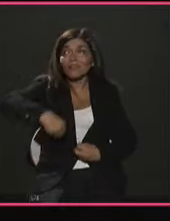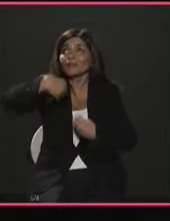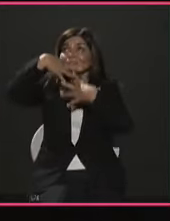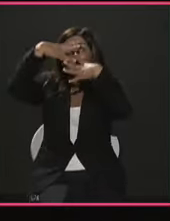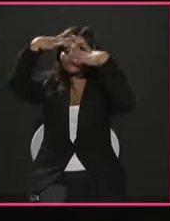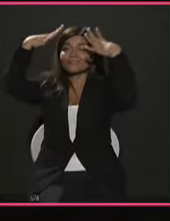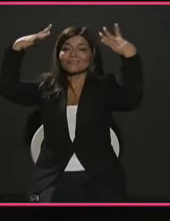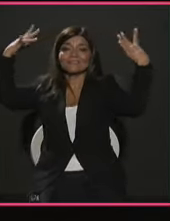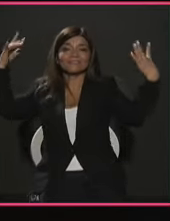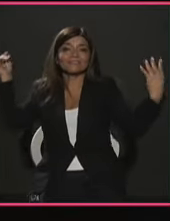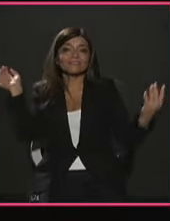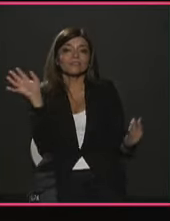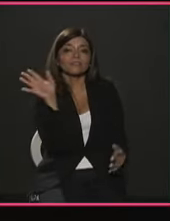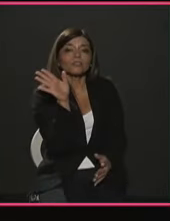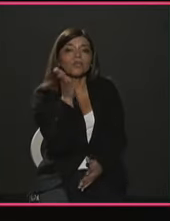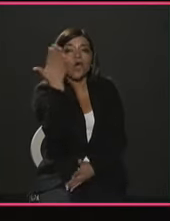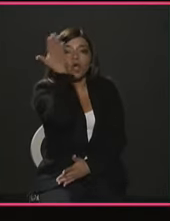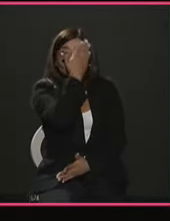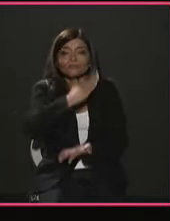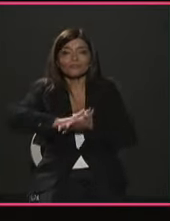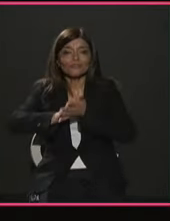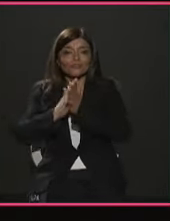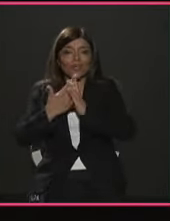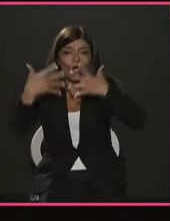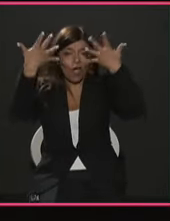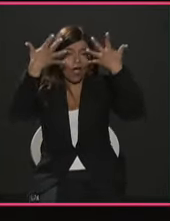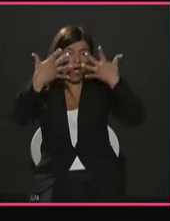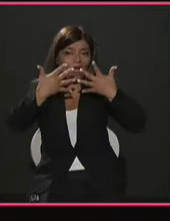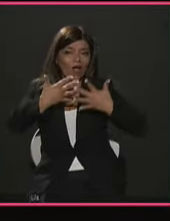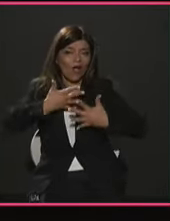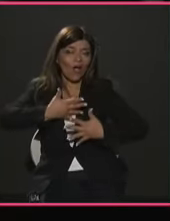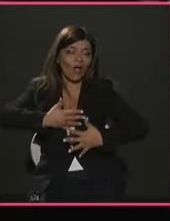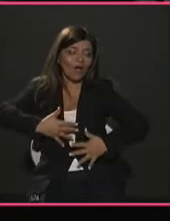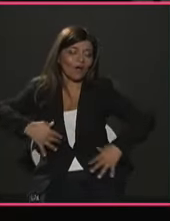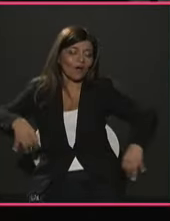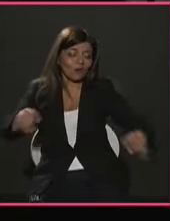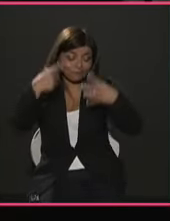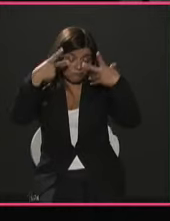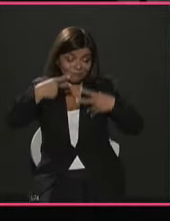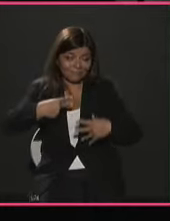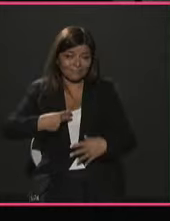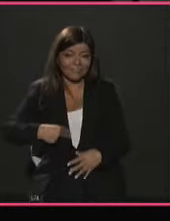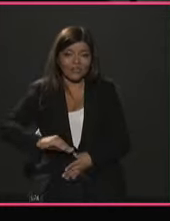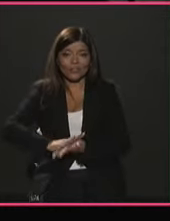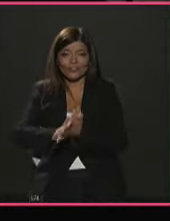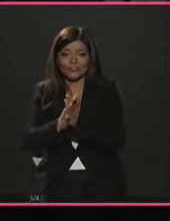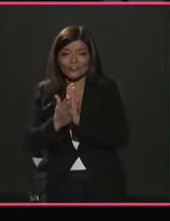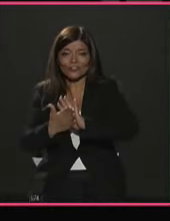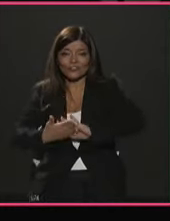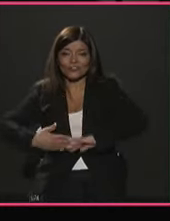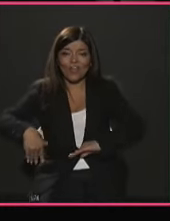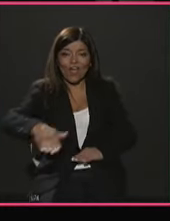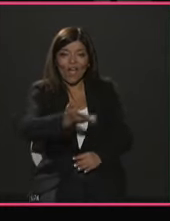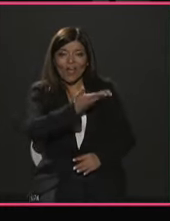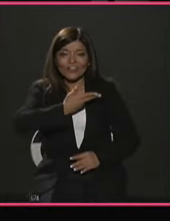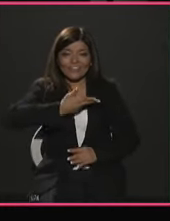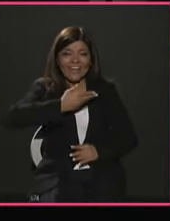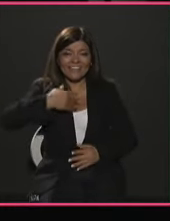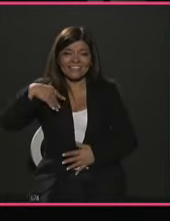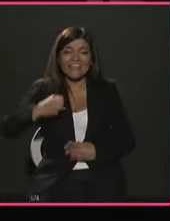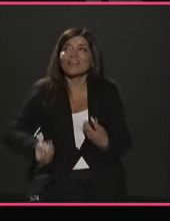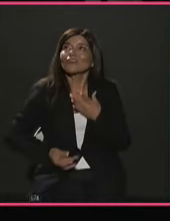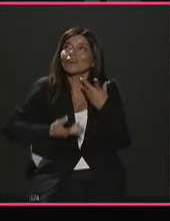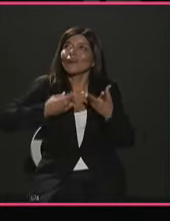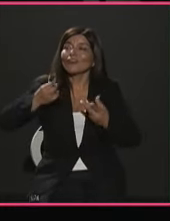del lodo lo tengo todo hago las cosas mi modo lo tengo todo crecen las